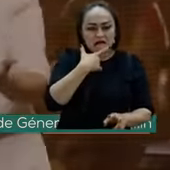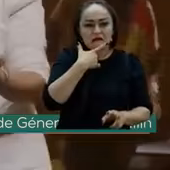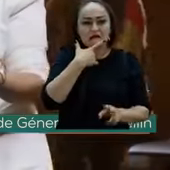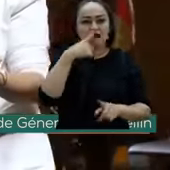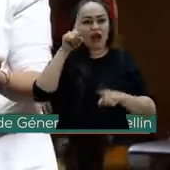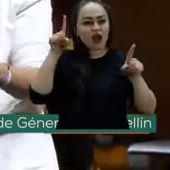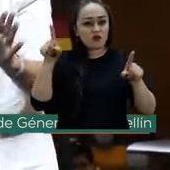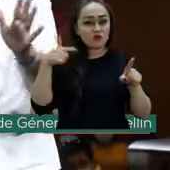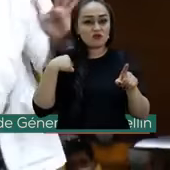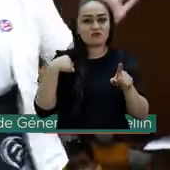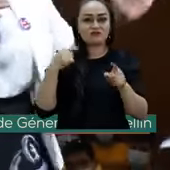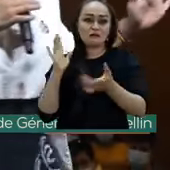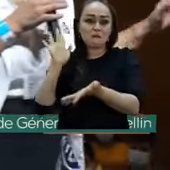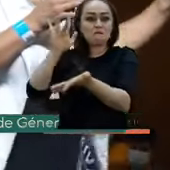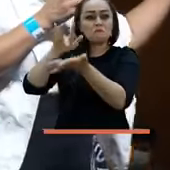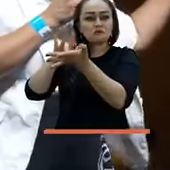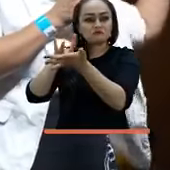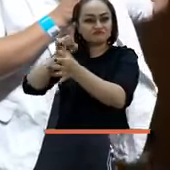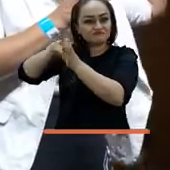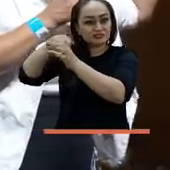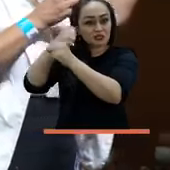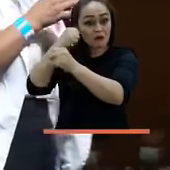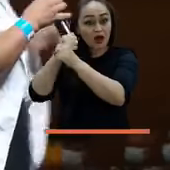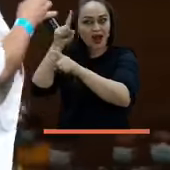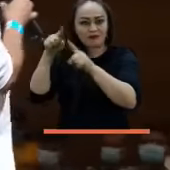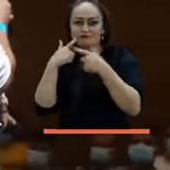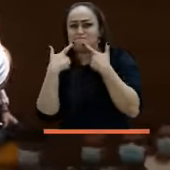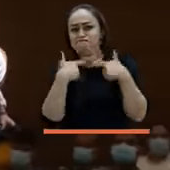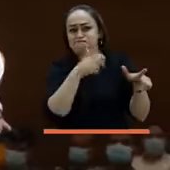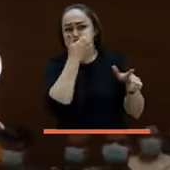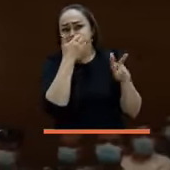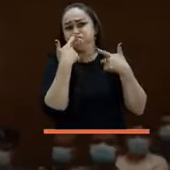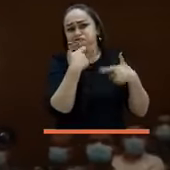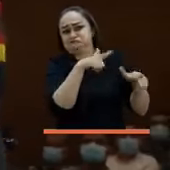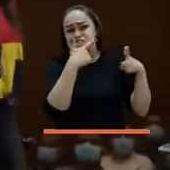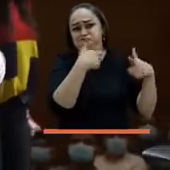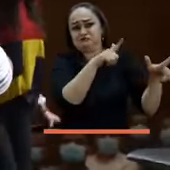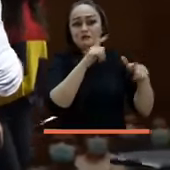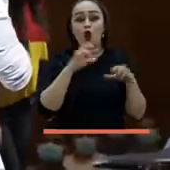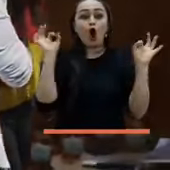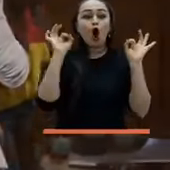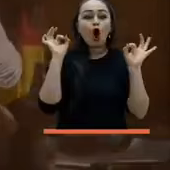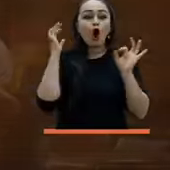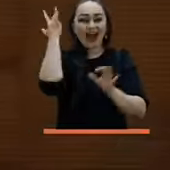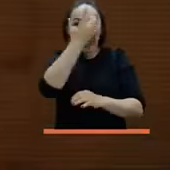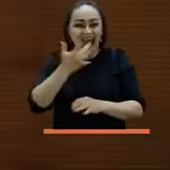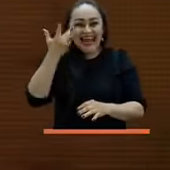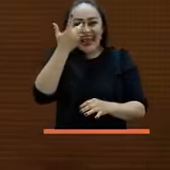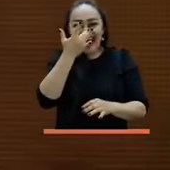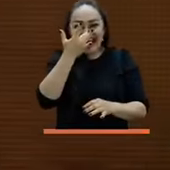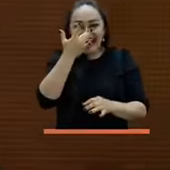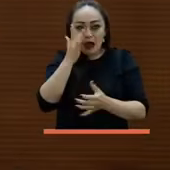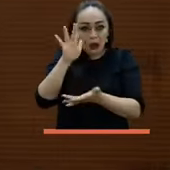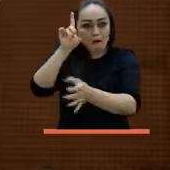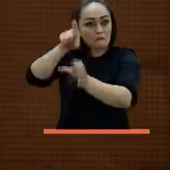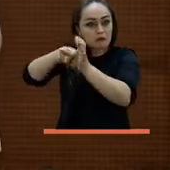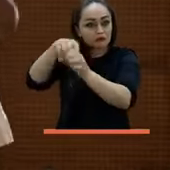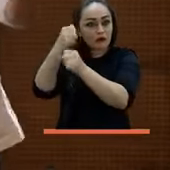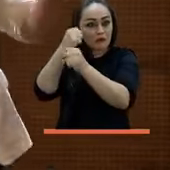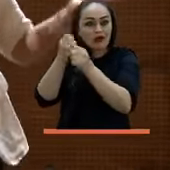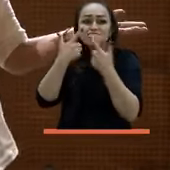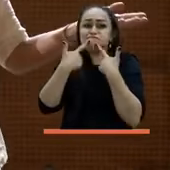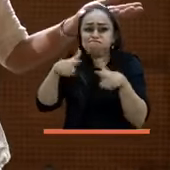bullying por eso sea no mucho es muy común o una chica negra que vaya a un trabajo y le hagan bullying por ser negra